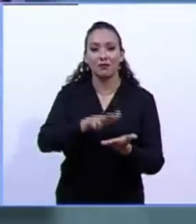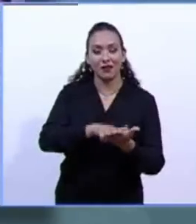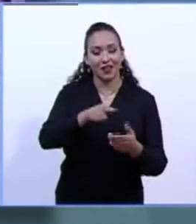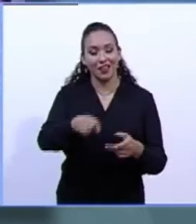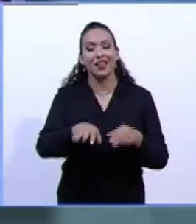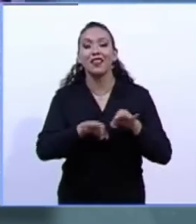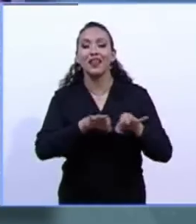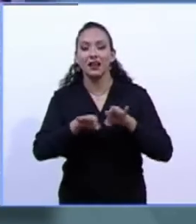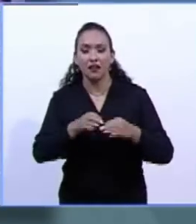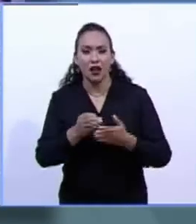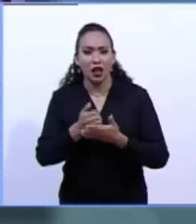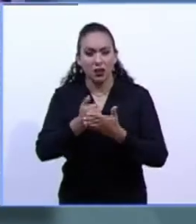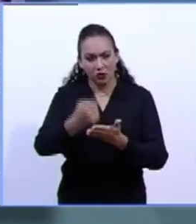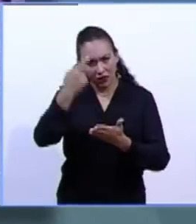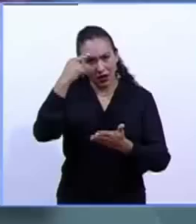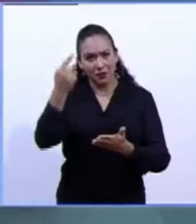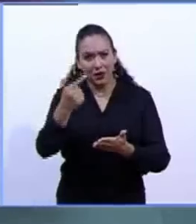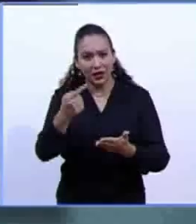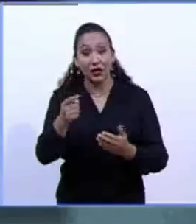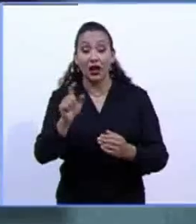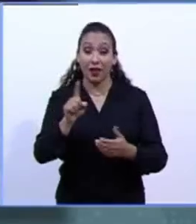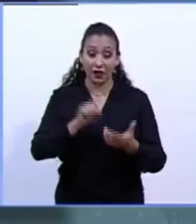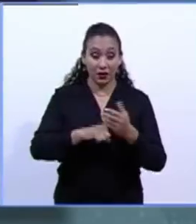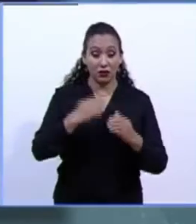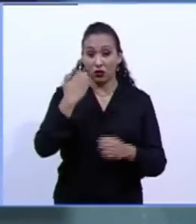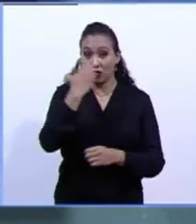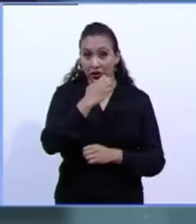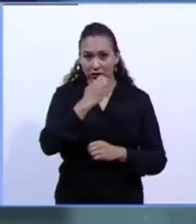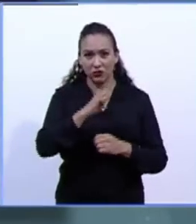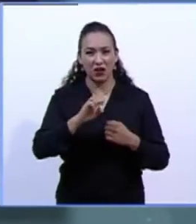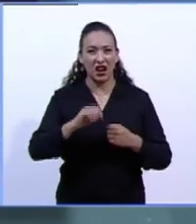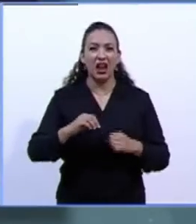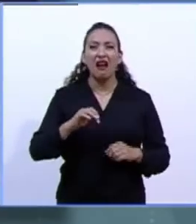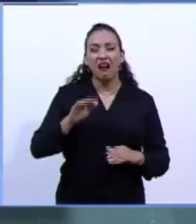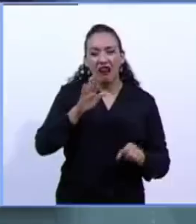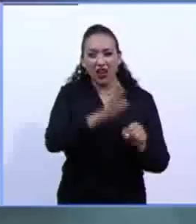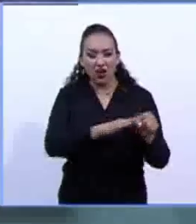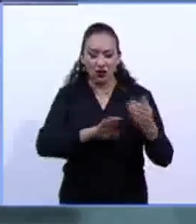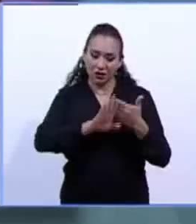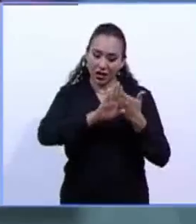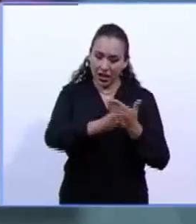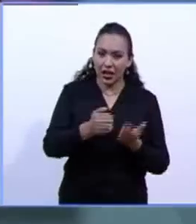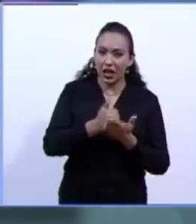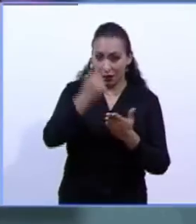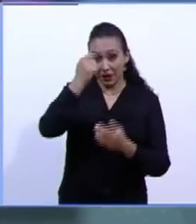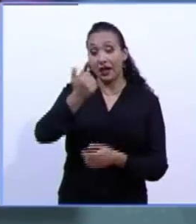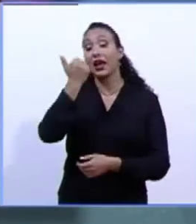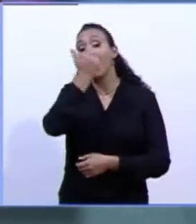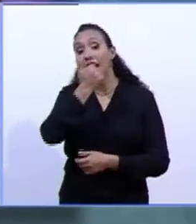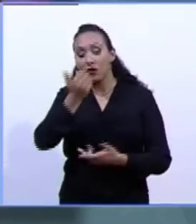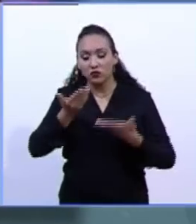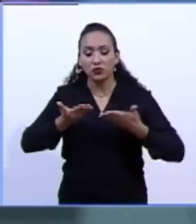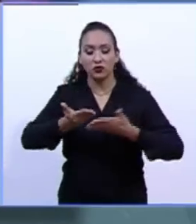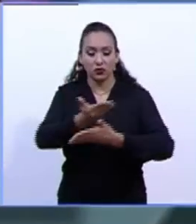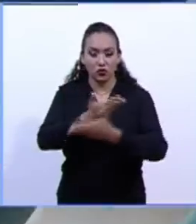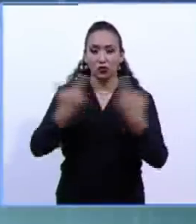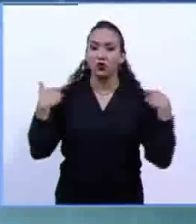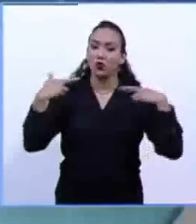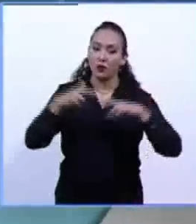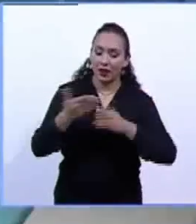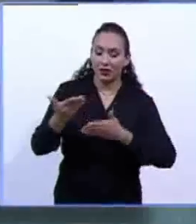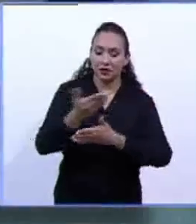quienes tienen la encomienda de prevenir el acoso y consolidar una convivencia pacífica entre alumnos, docentes y familias.